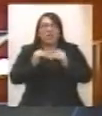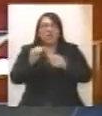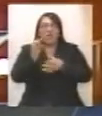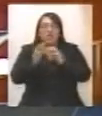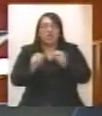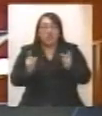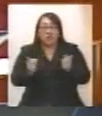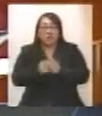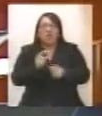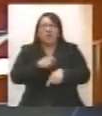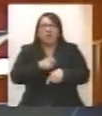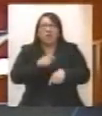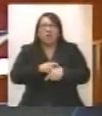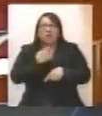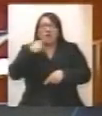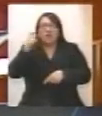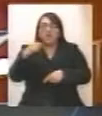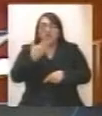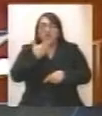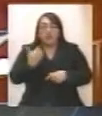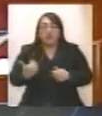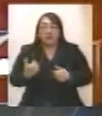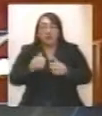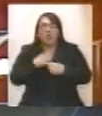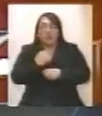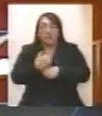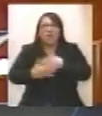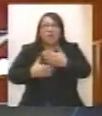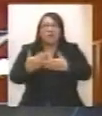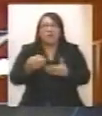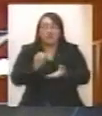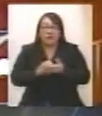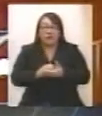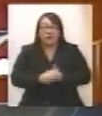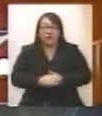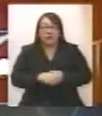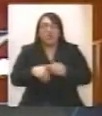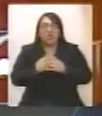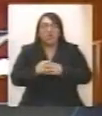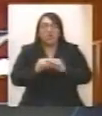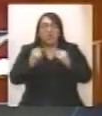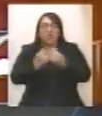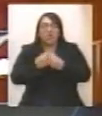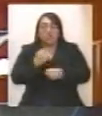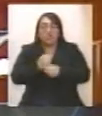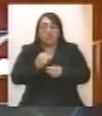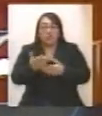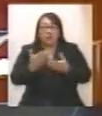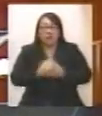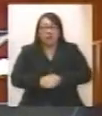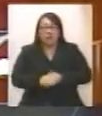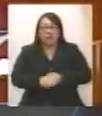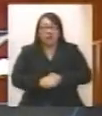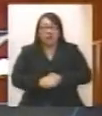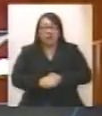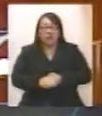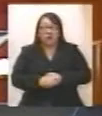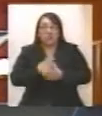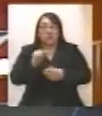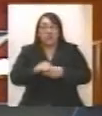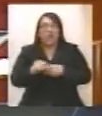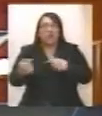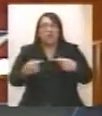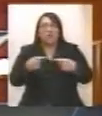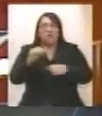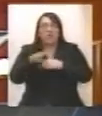en el mediano plazo requiere de mejoras en la productividad de los factores de producción y en la competitividad